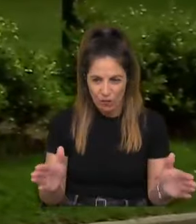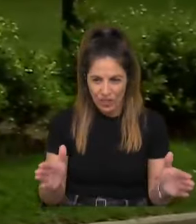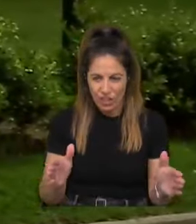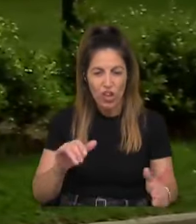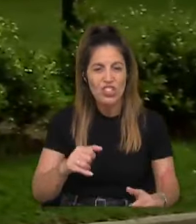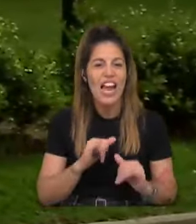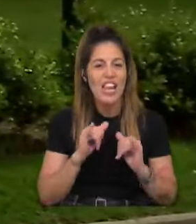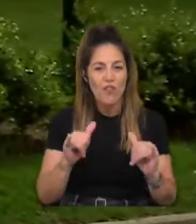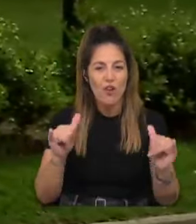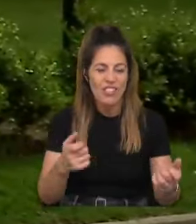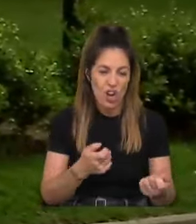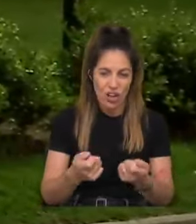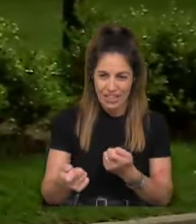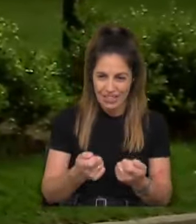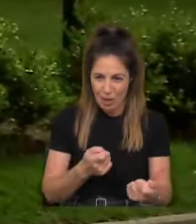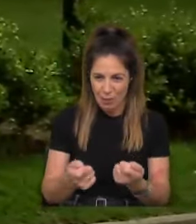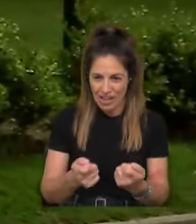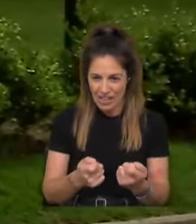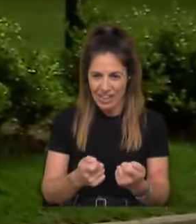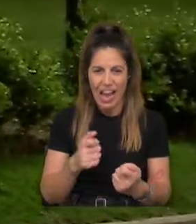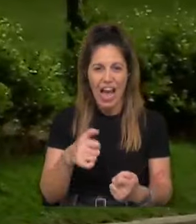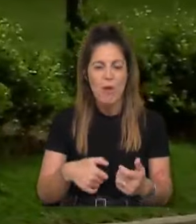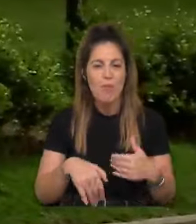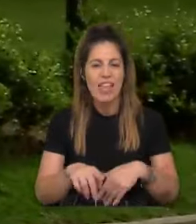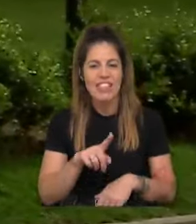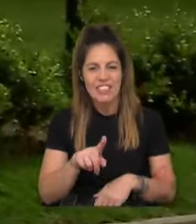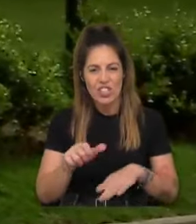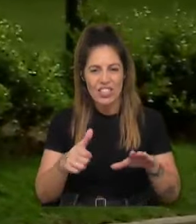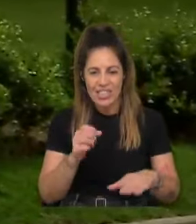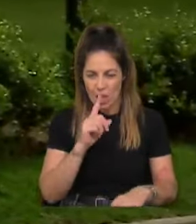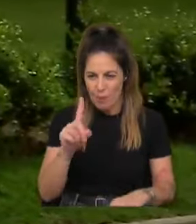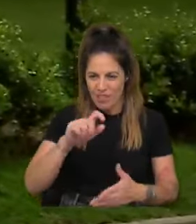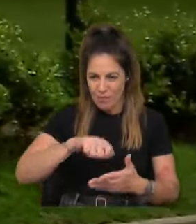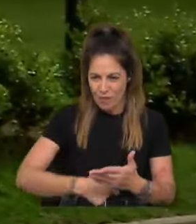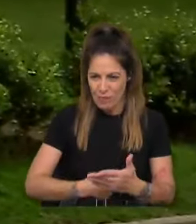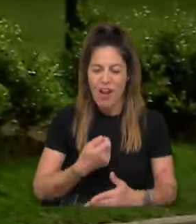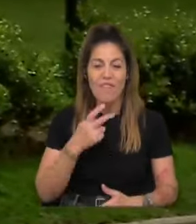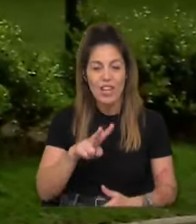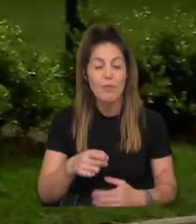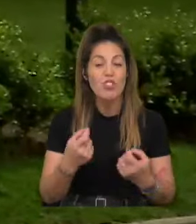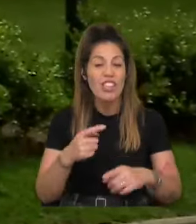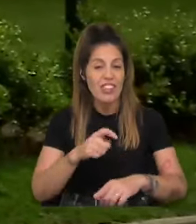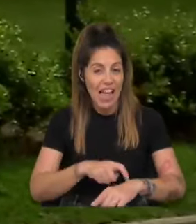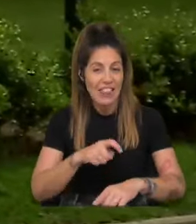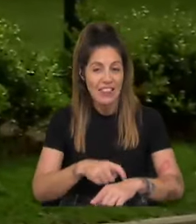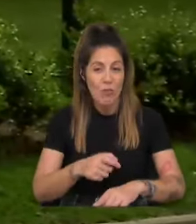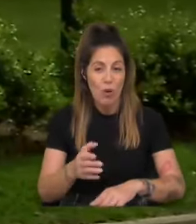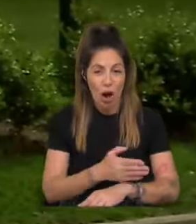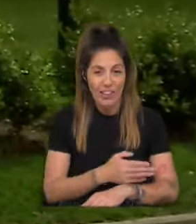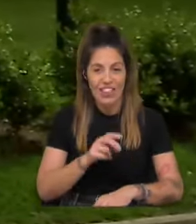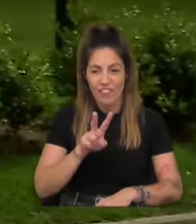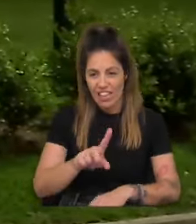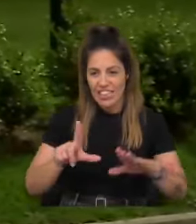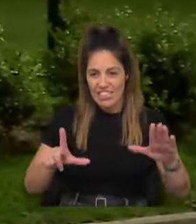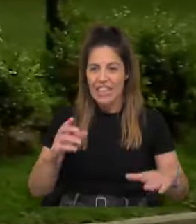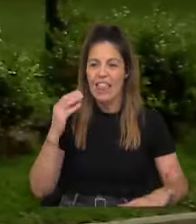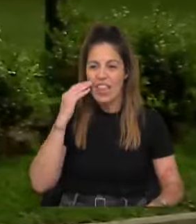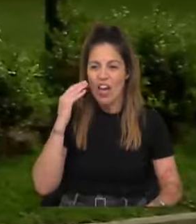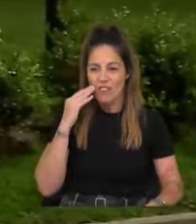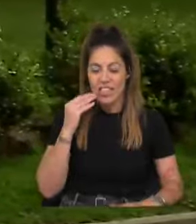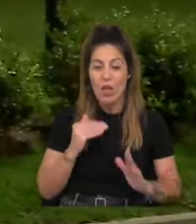nombraban es de que hay más de 160,000 firmas veremos si les da el tiempo antes del próximo 27 de abril cuando